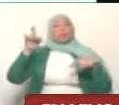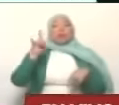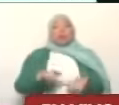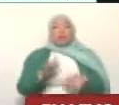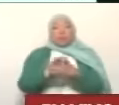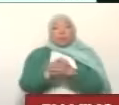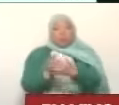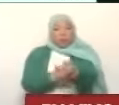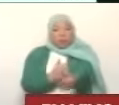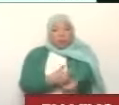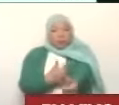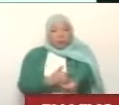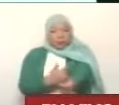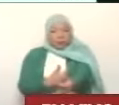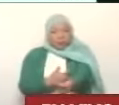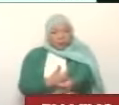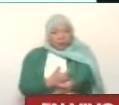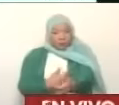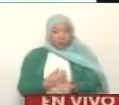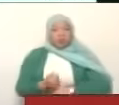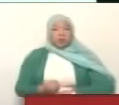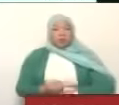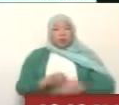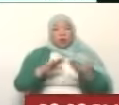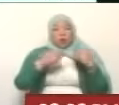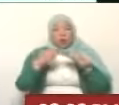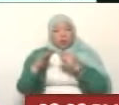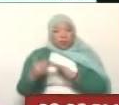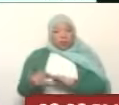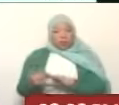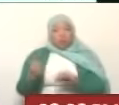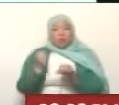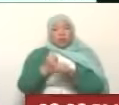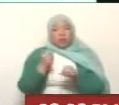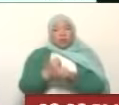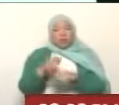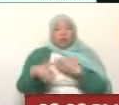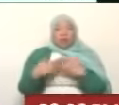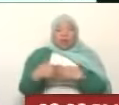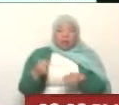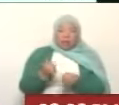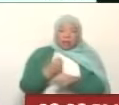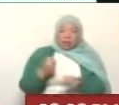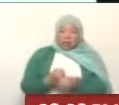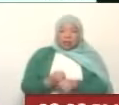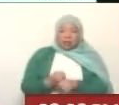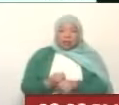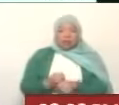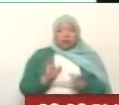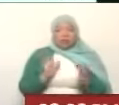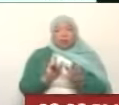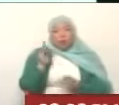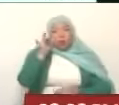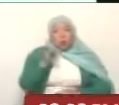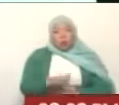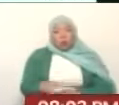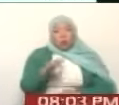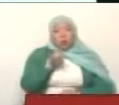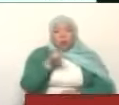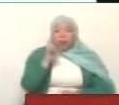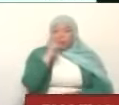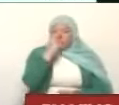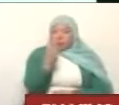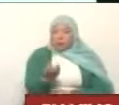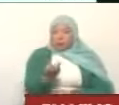mis hermanas y hermanos comuneros, vamos a trabajar para tocar la puerta,